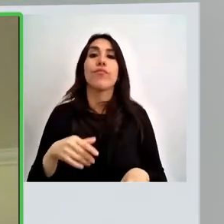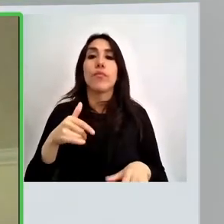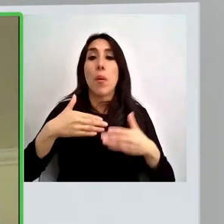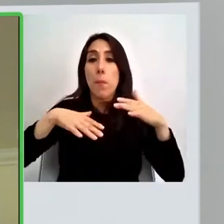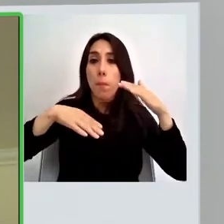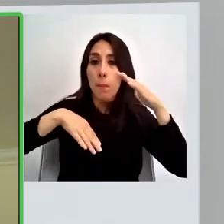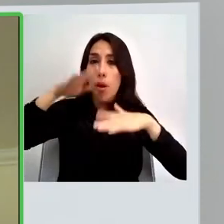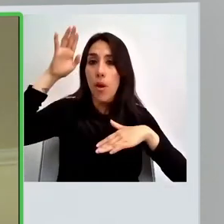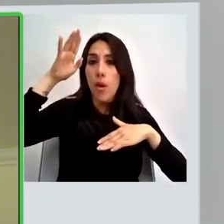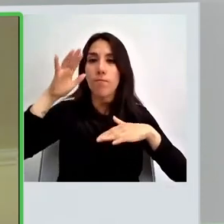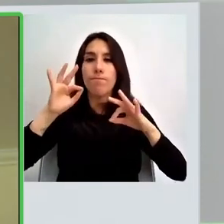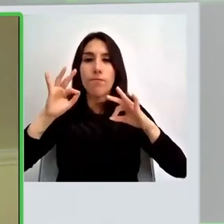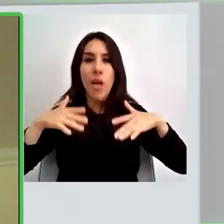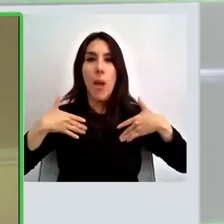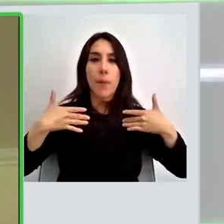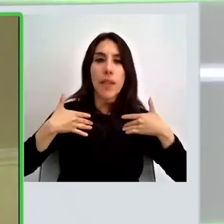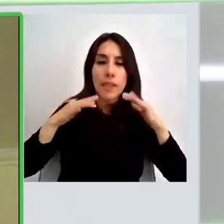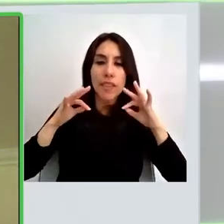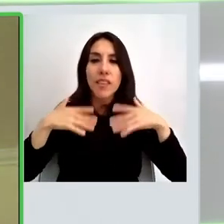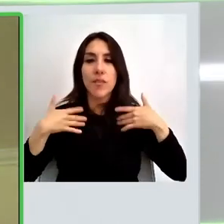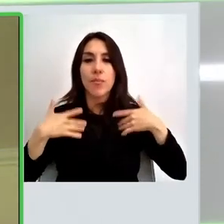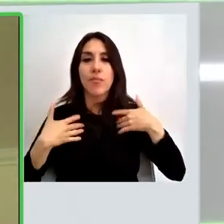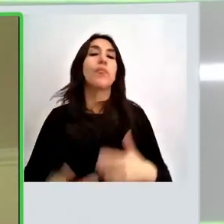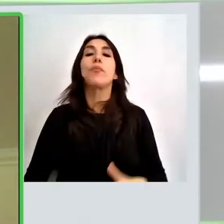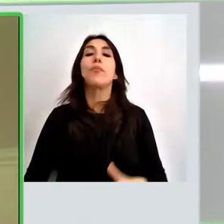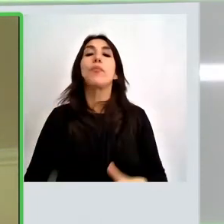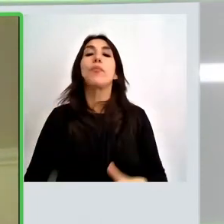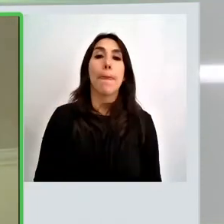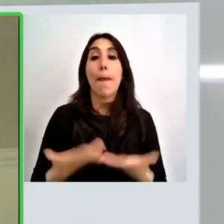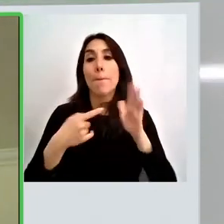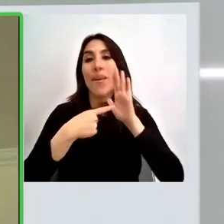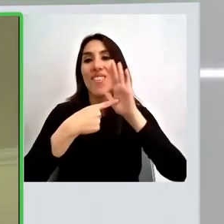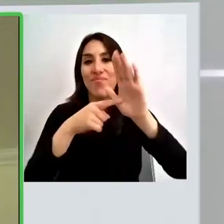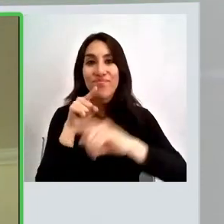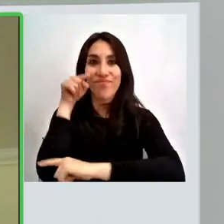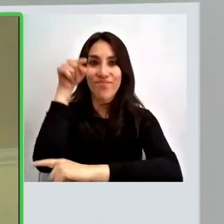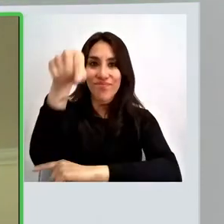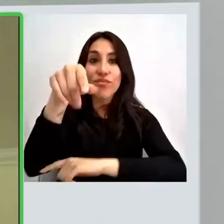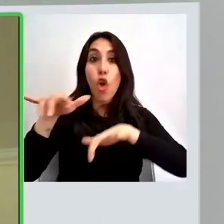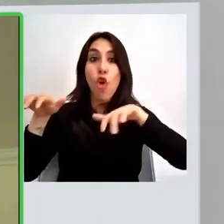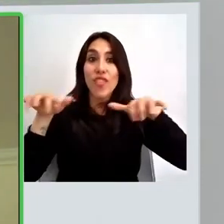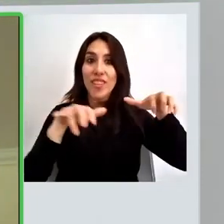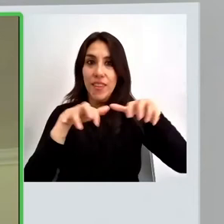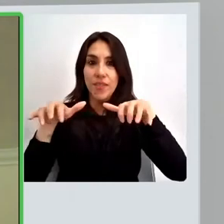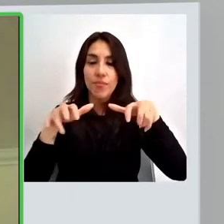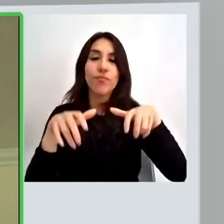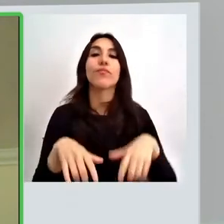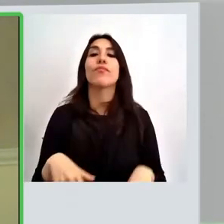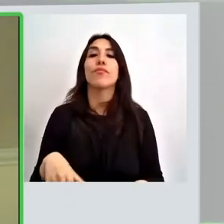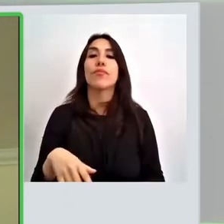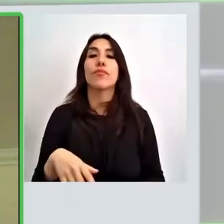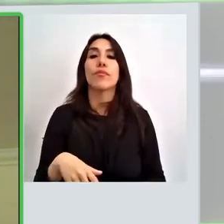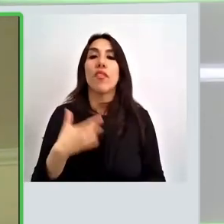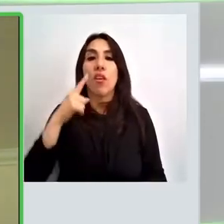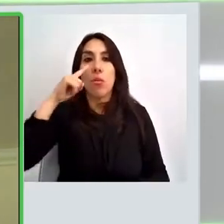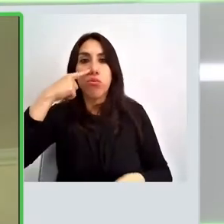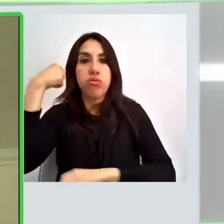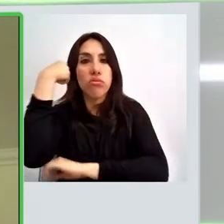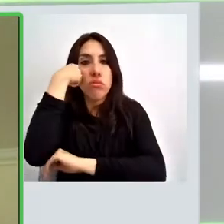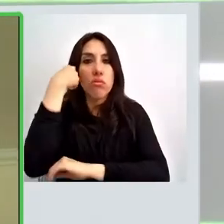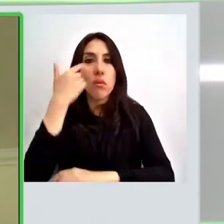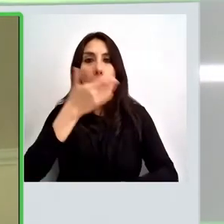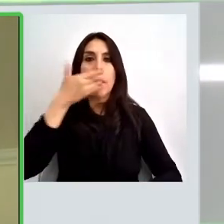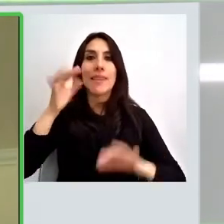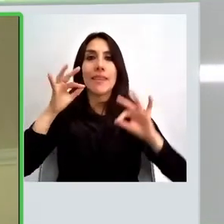ir a la oficina oa un lugar de trabajo en particular las personas con discapacidad loar esta haya